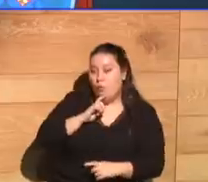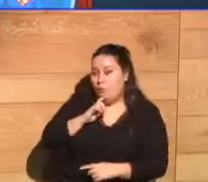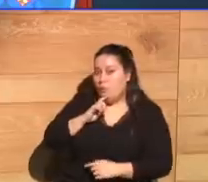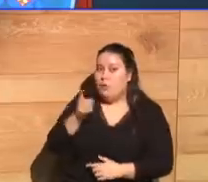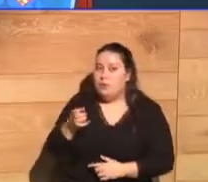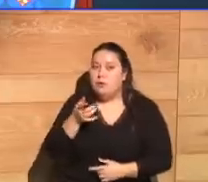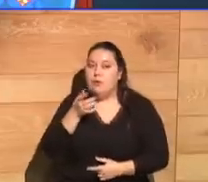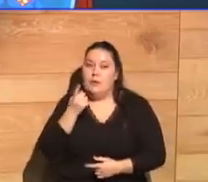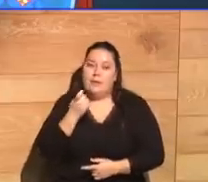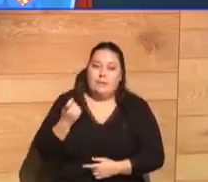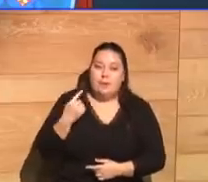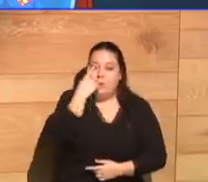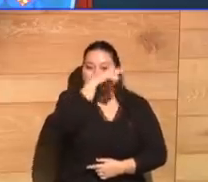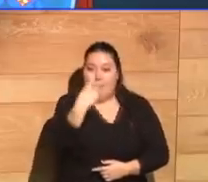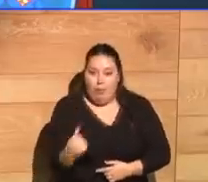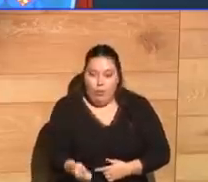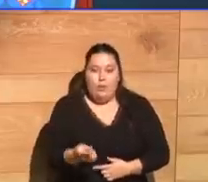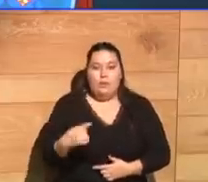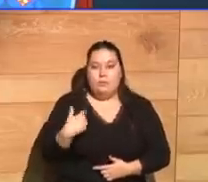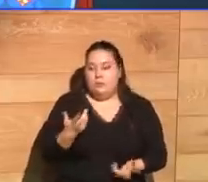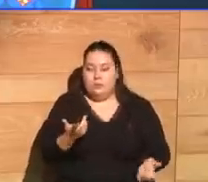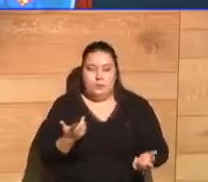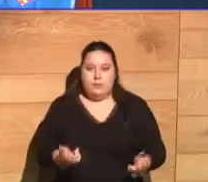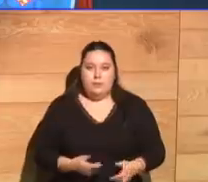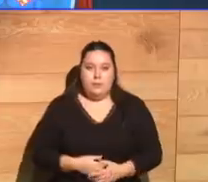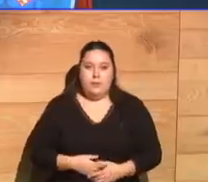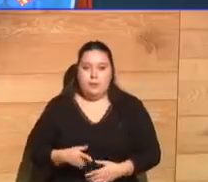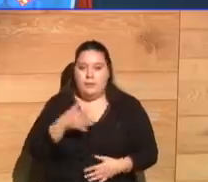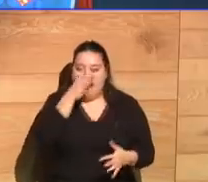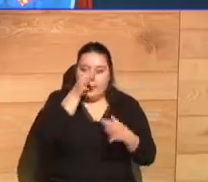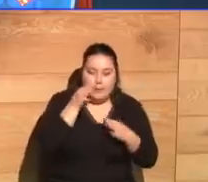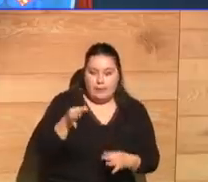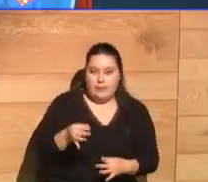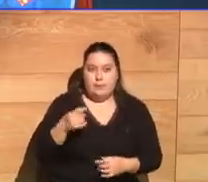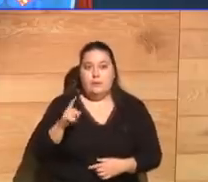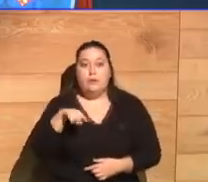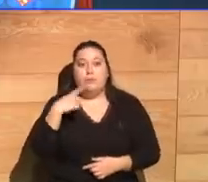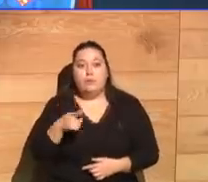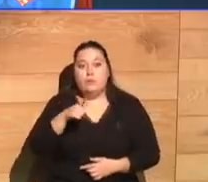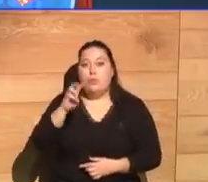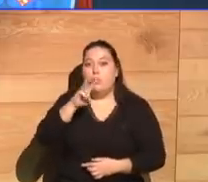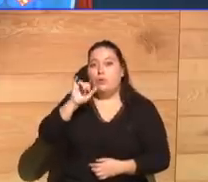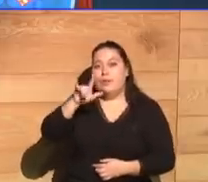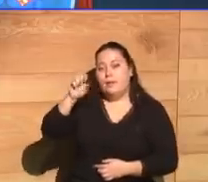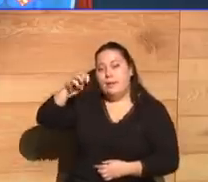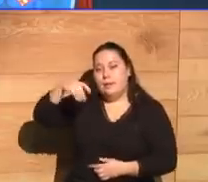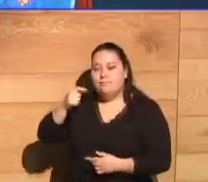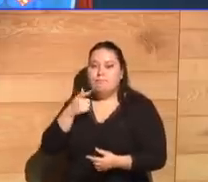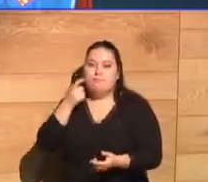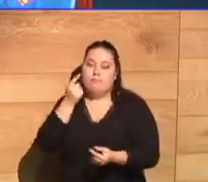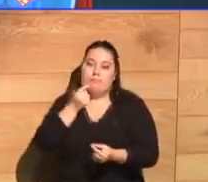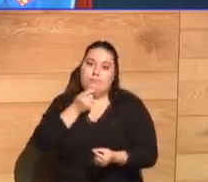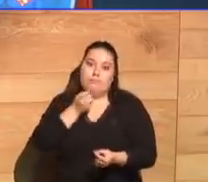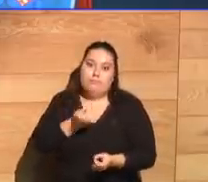necesitamos este pequeño tirabuzón, aquí habrá un remanso, y después Williams lo está narrando, lo está contándolo, y recibes